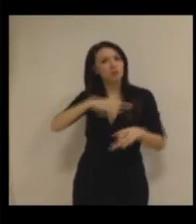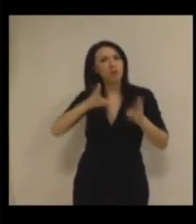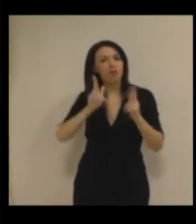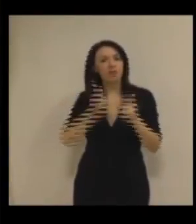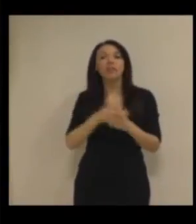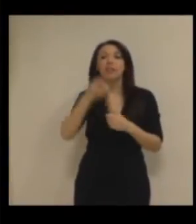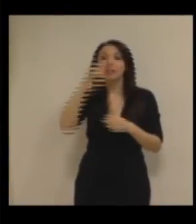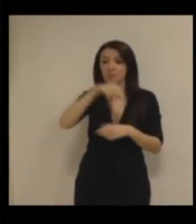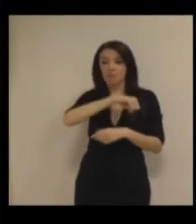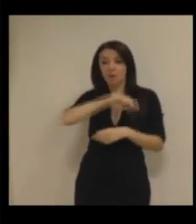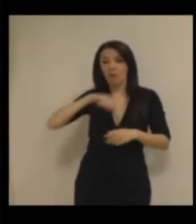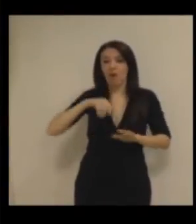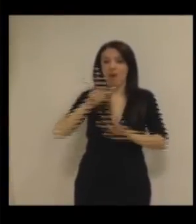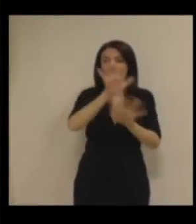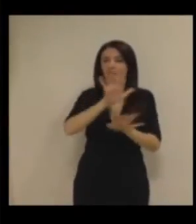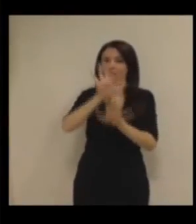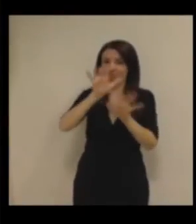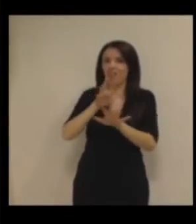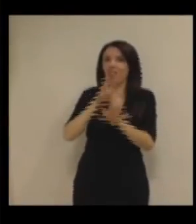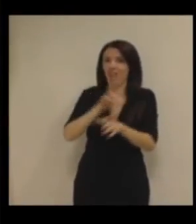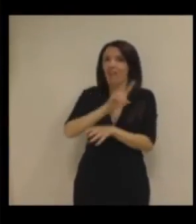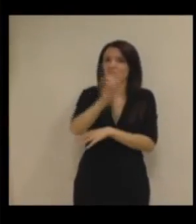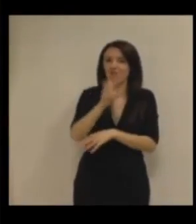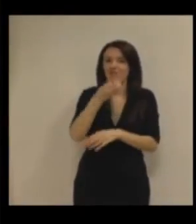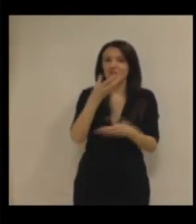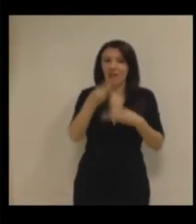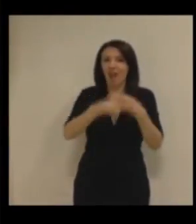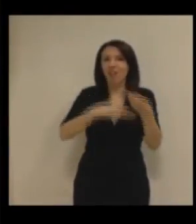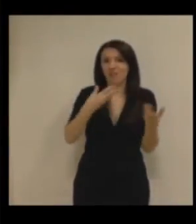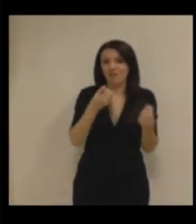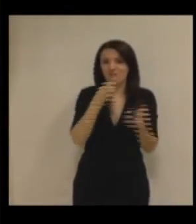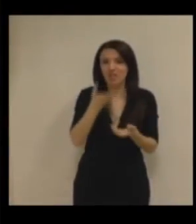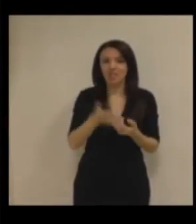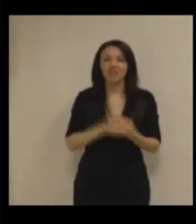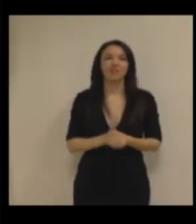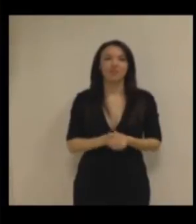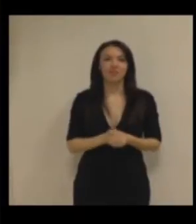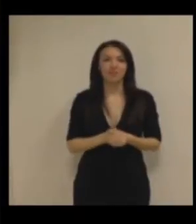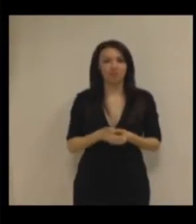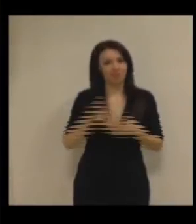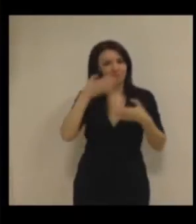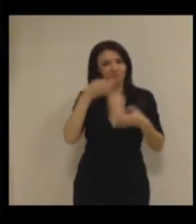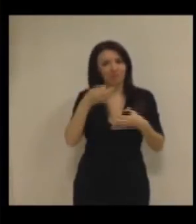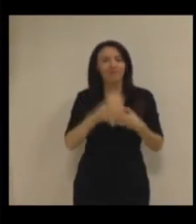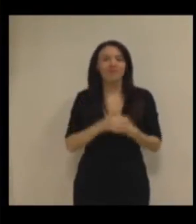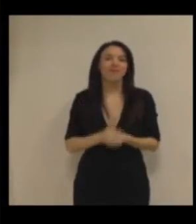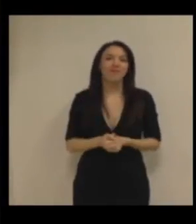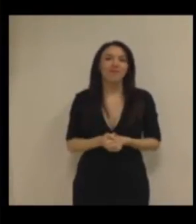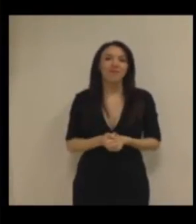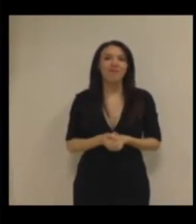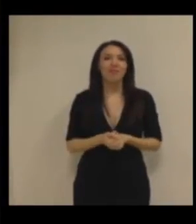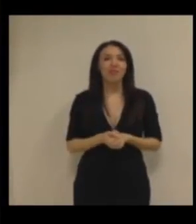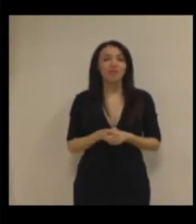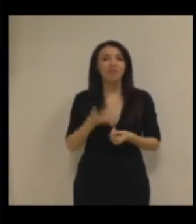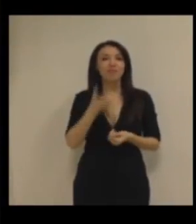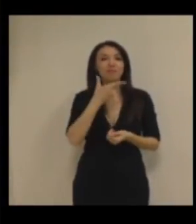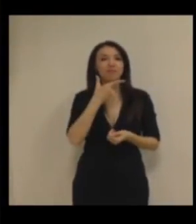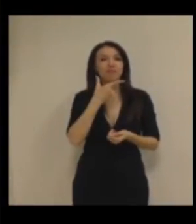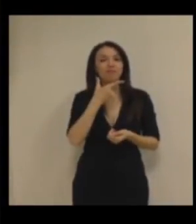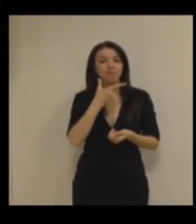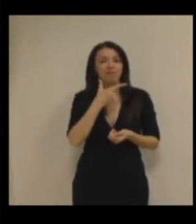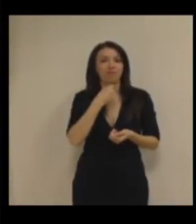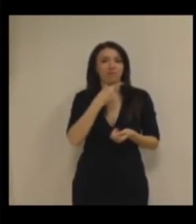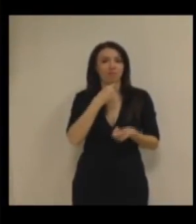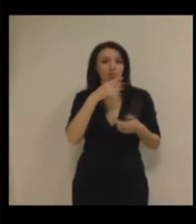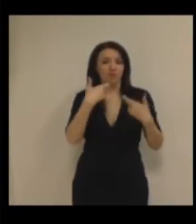de persuasión personal también hace mucho, te lo aseguro. Me gustaría que, porque quizás es la parte más